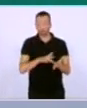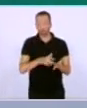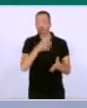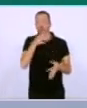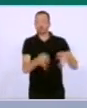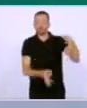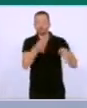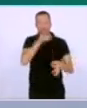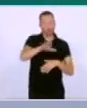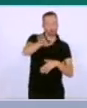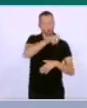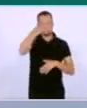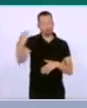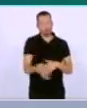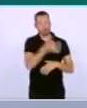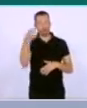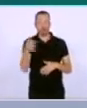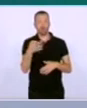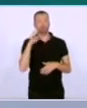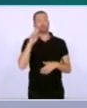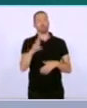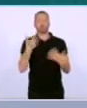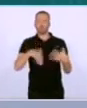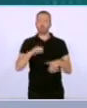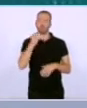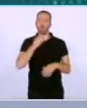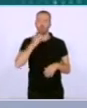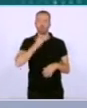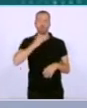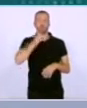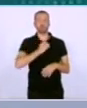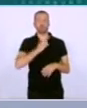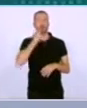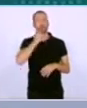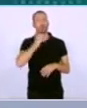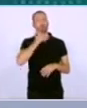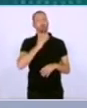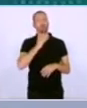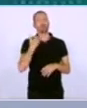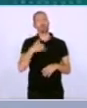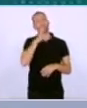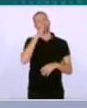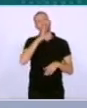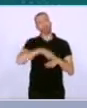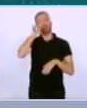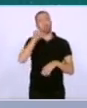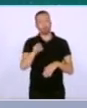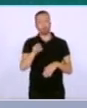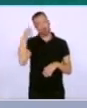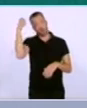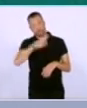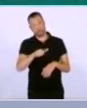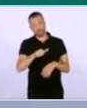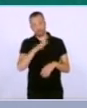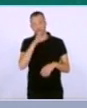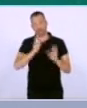viendo cómo se abusa de esa presunción de culpabilidad que establece la norma de los